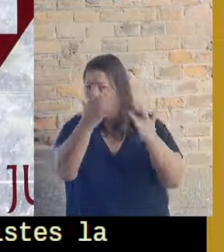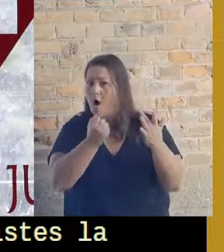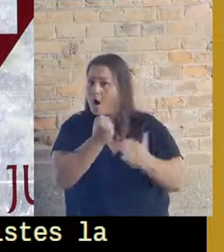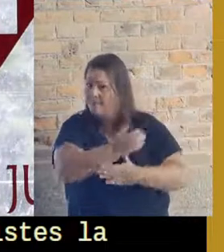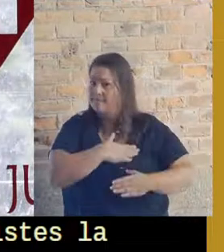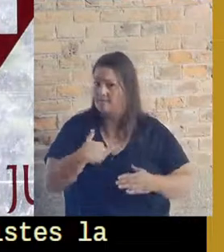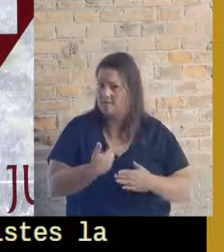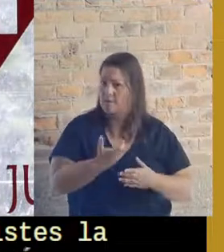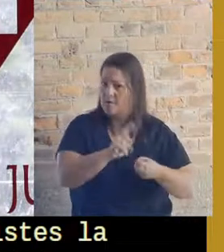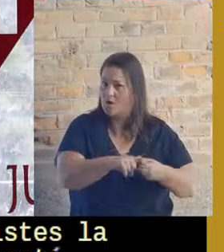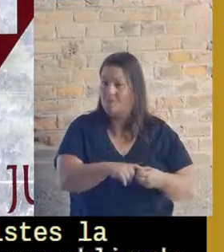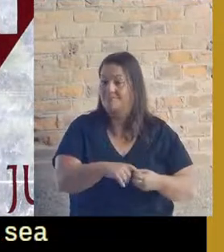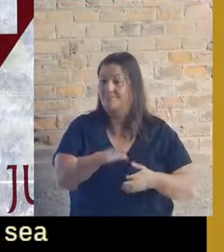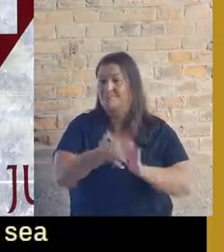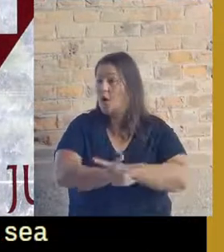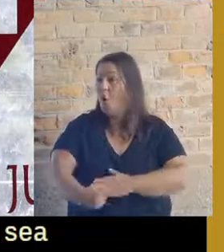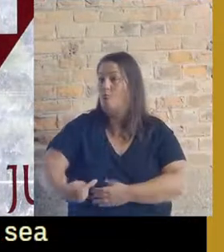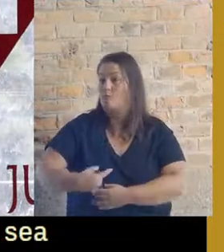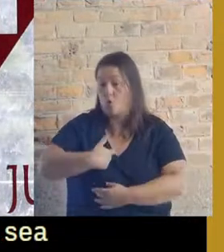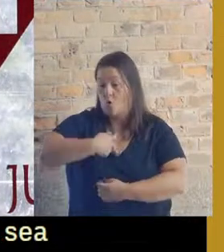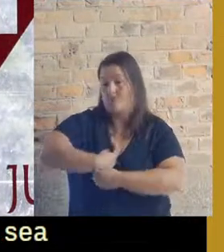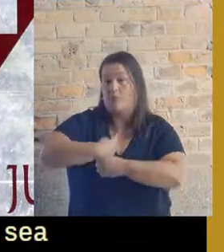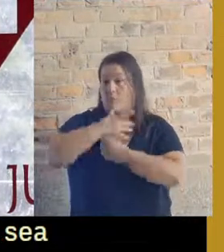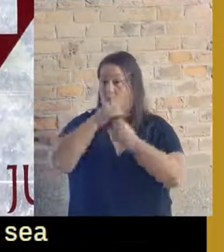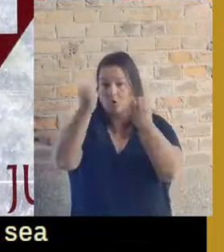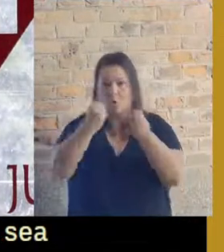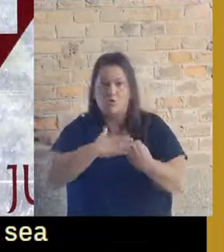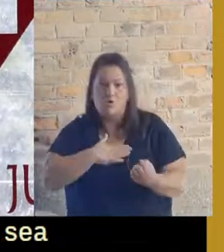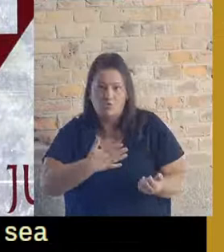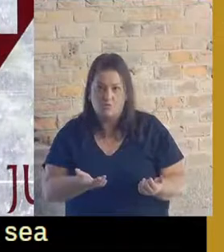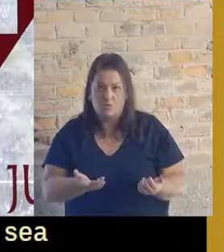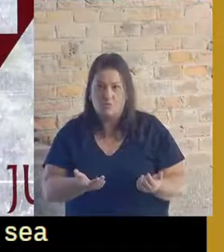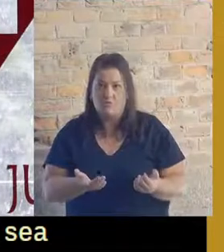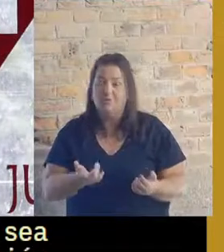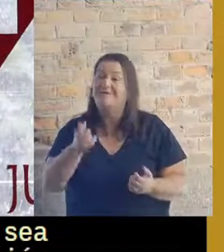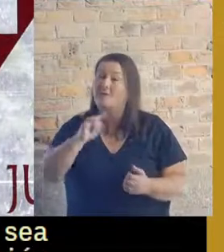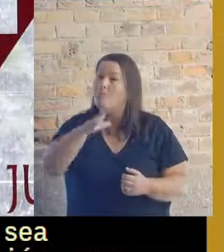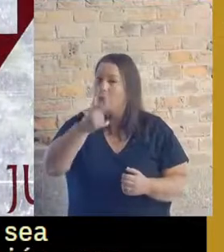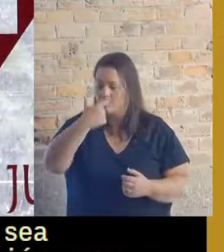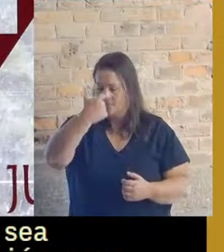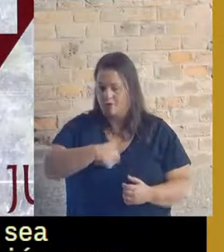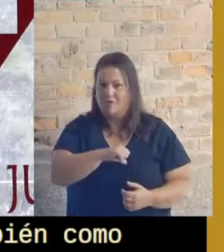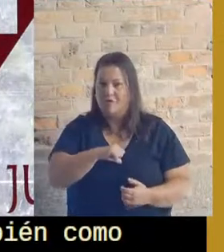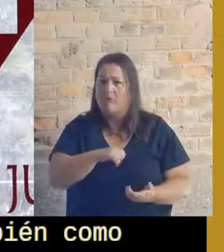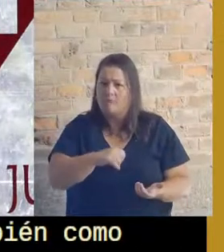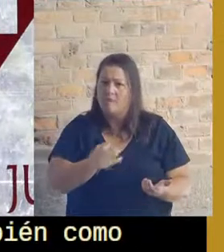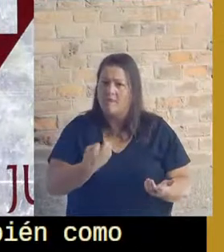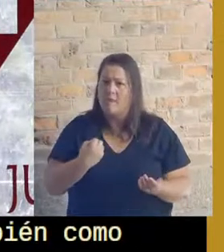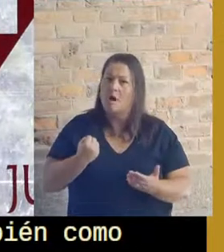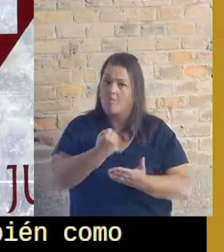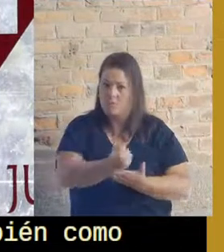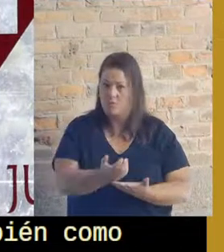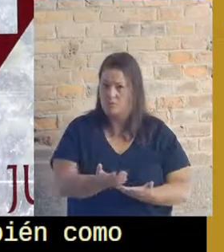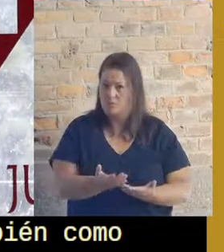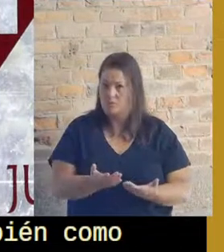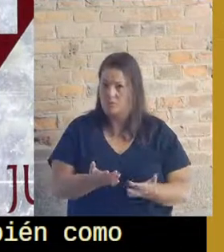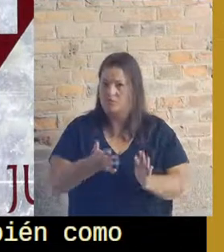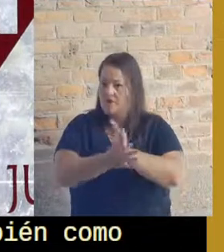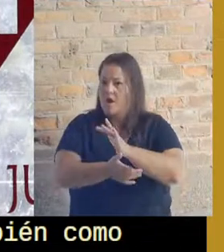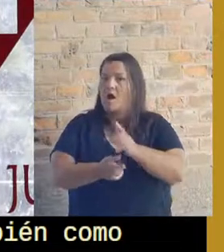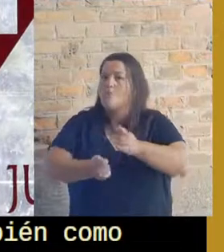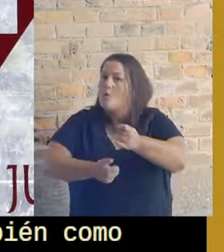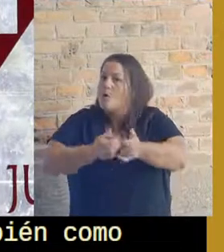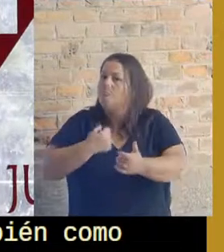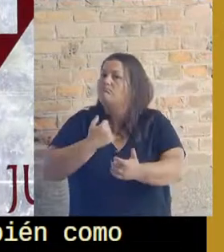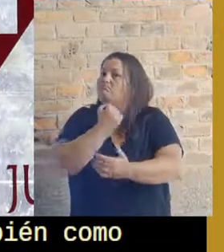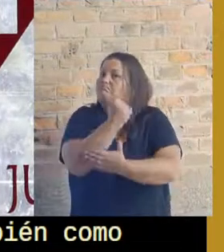no que tenemos como institución pero también como personas no poner nuestro granito